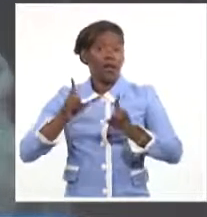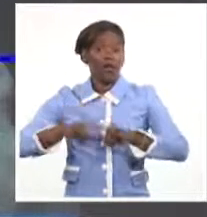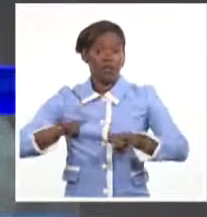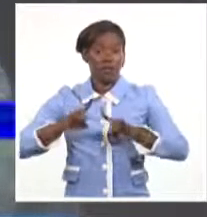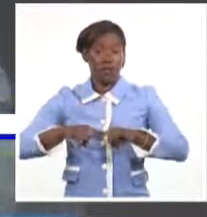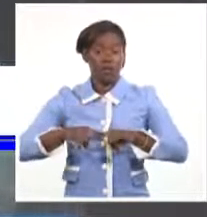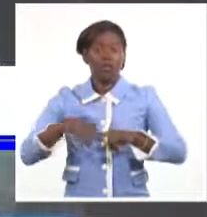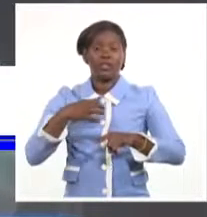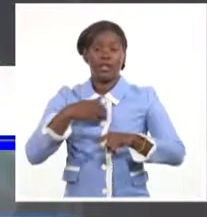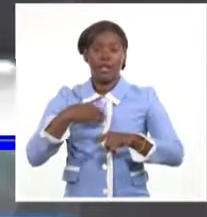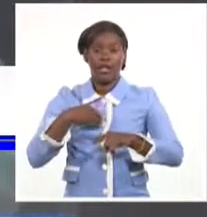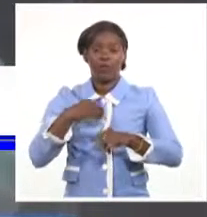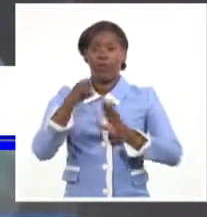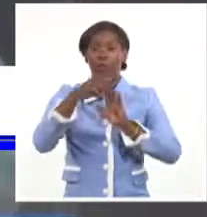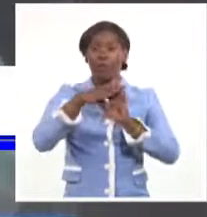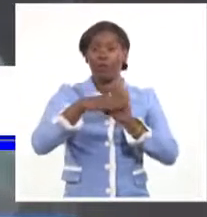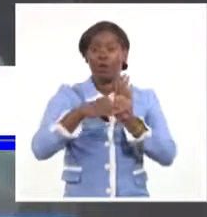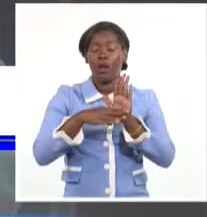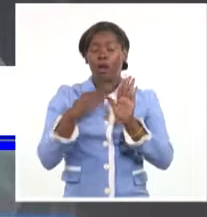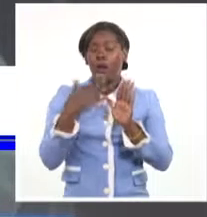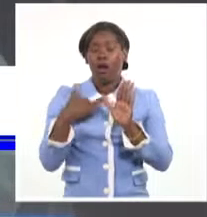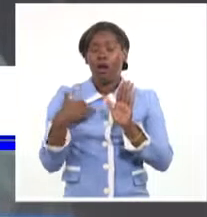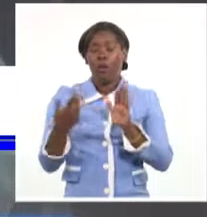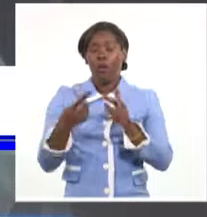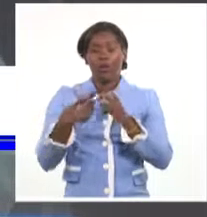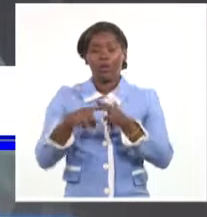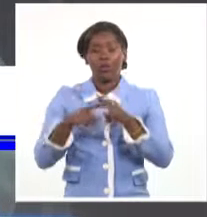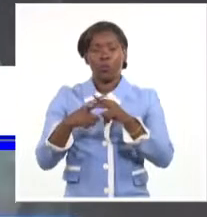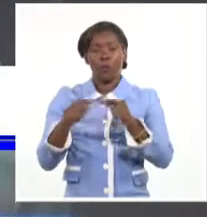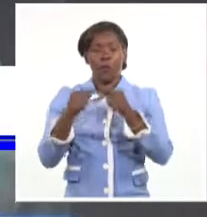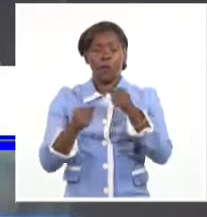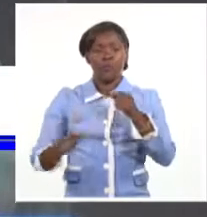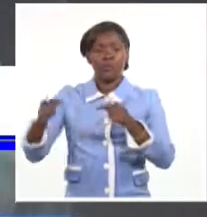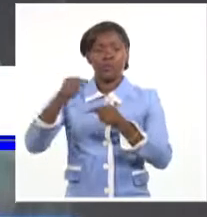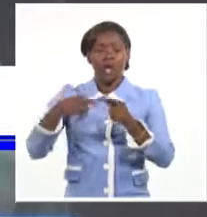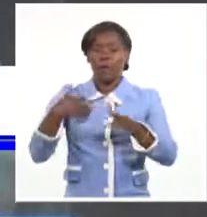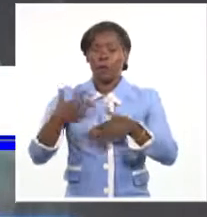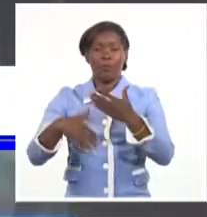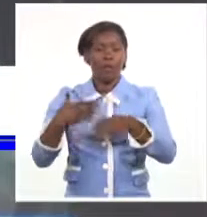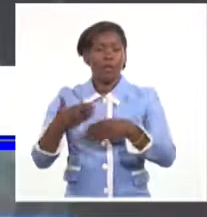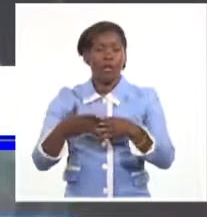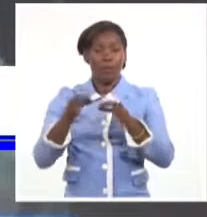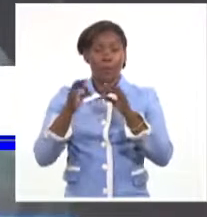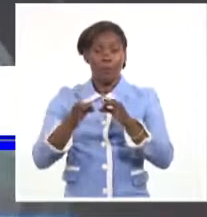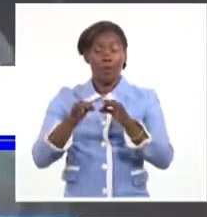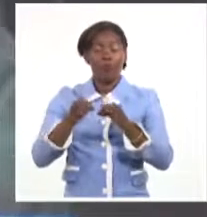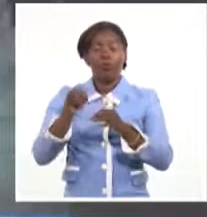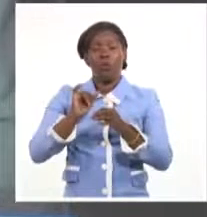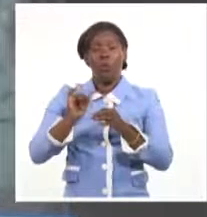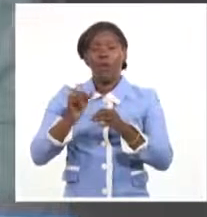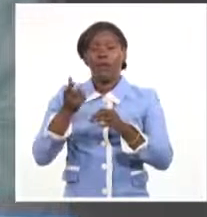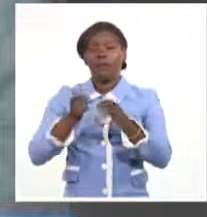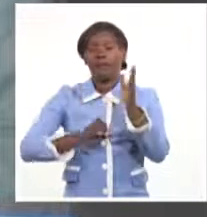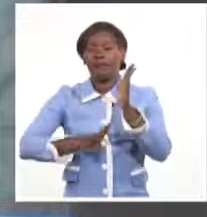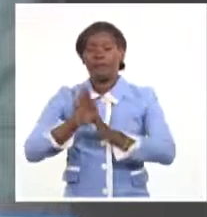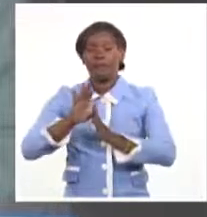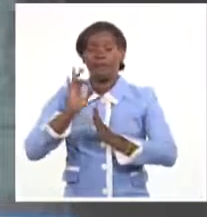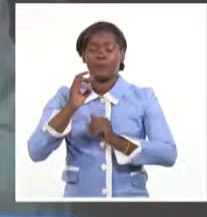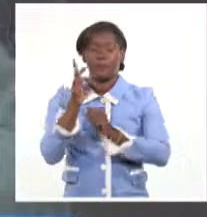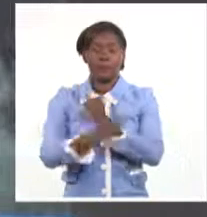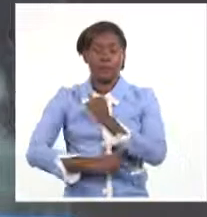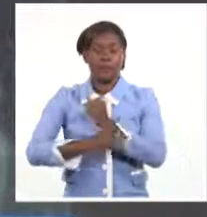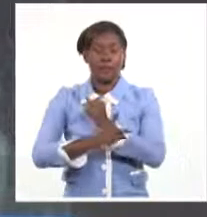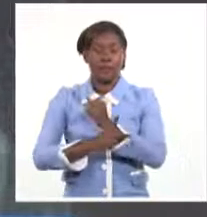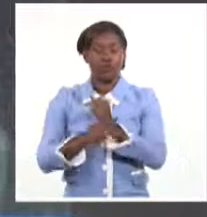de problemáticas asociadas a las principales prioridades y a los sectores estratégicos de desarrollo del país. Decenas de proyectos de